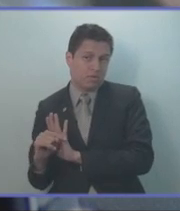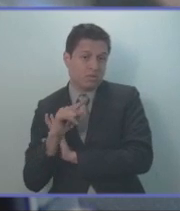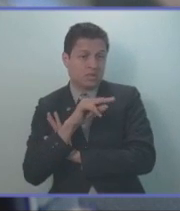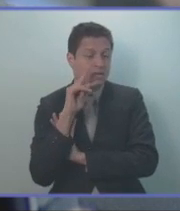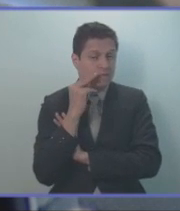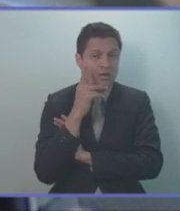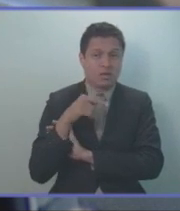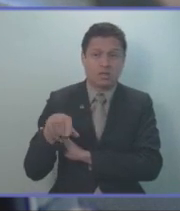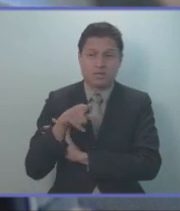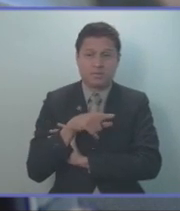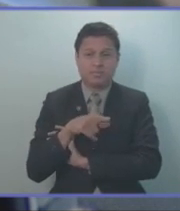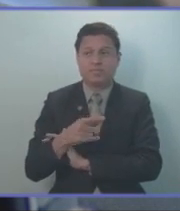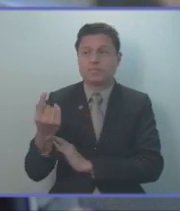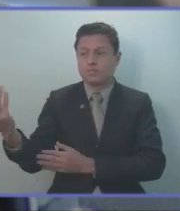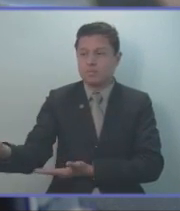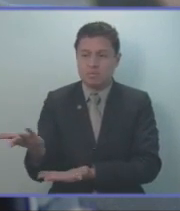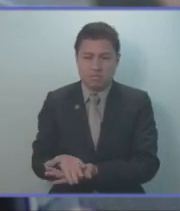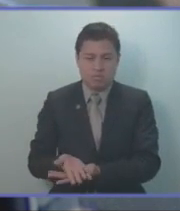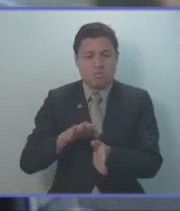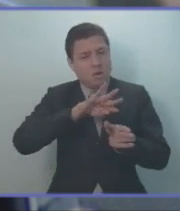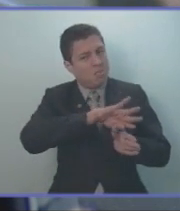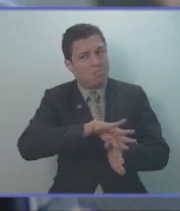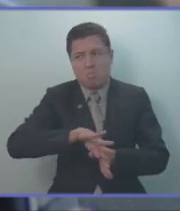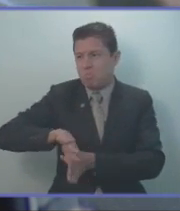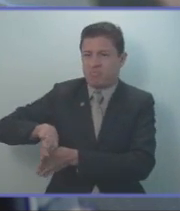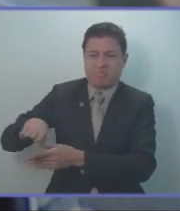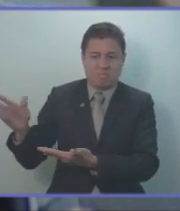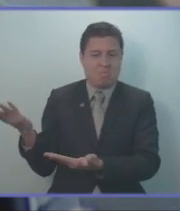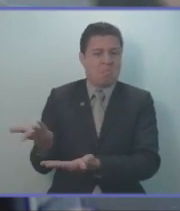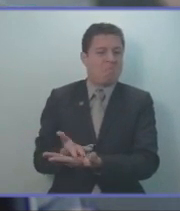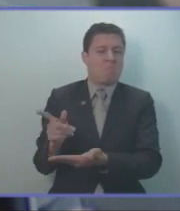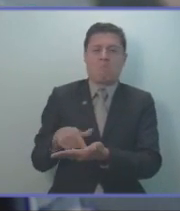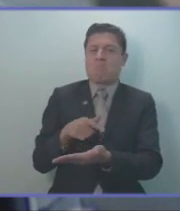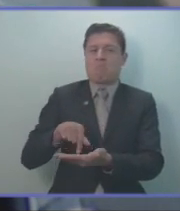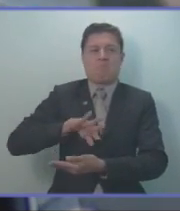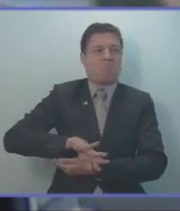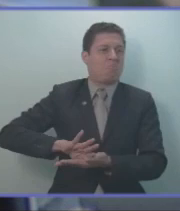se traduce en un rechazo o utilizando el